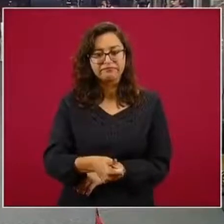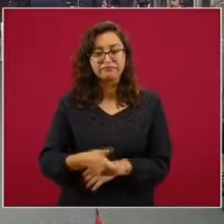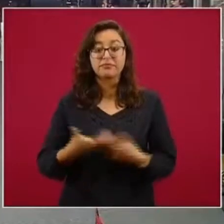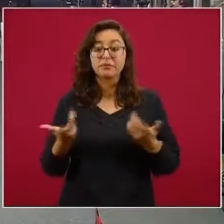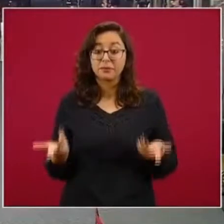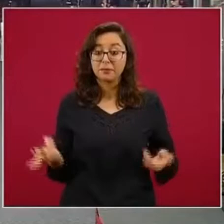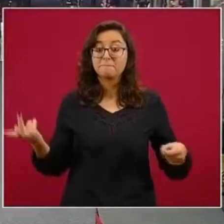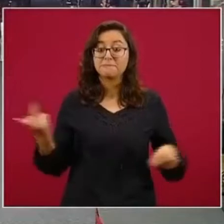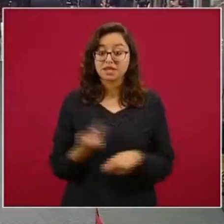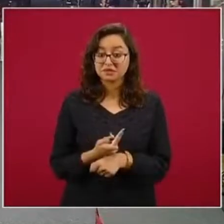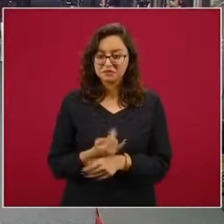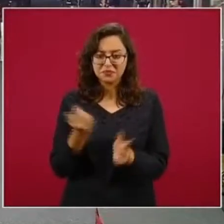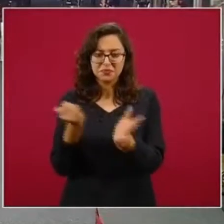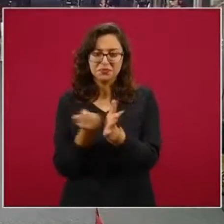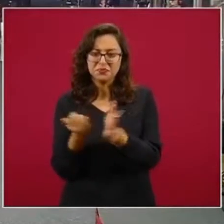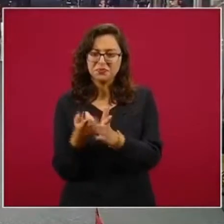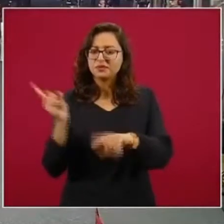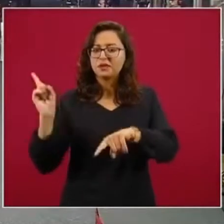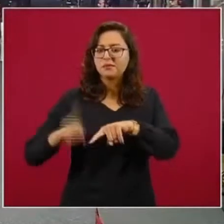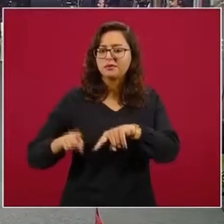anula cualquier impuesto.